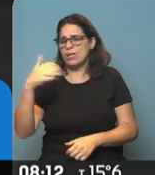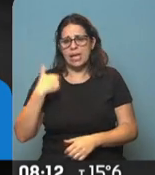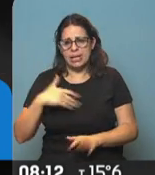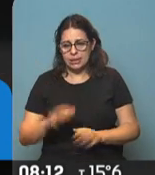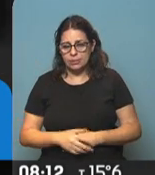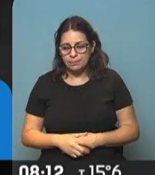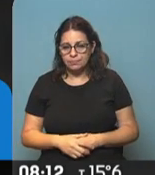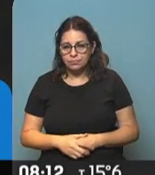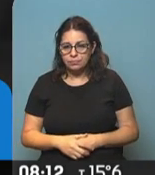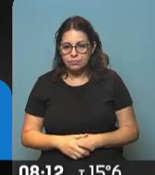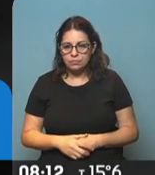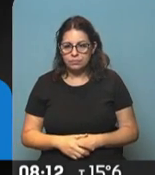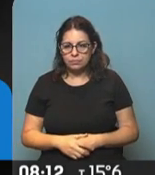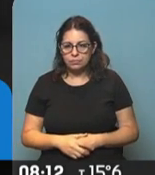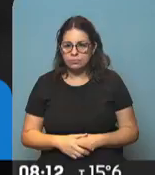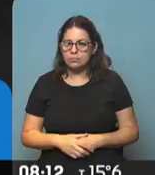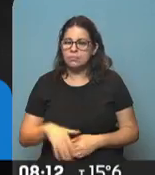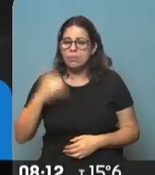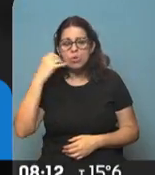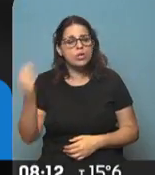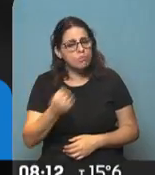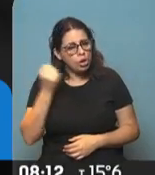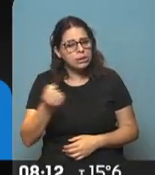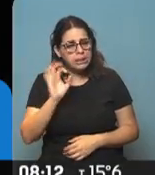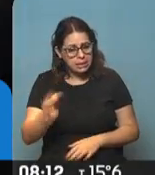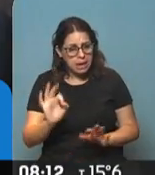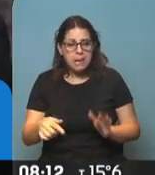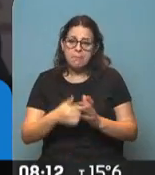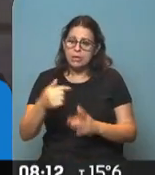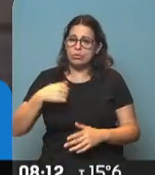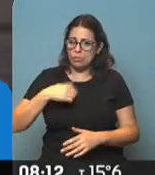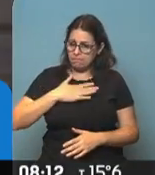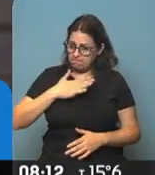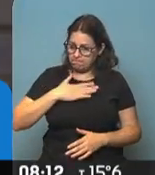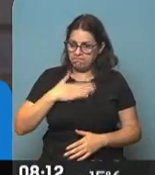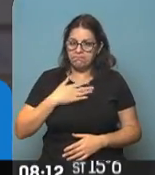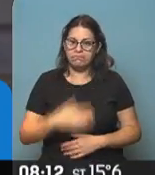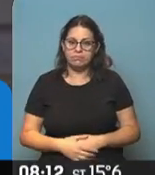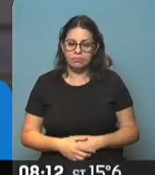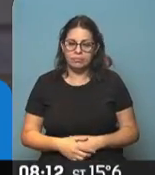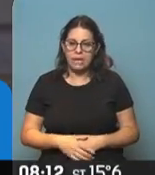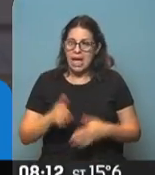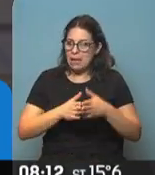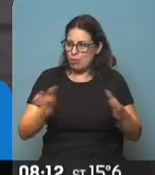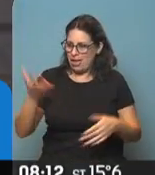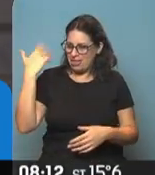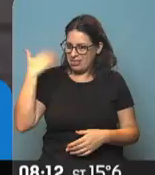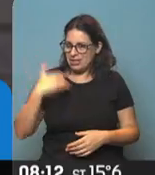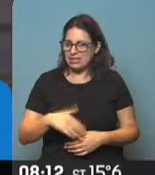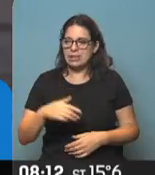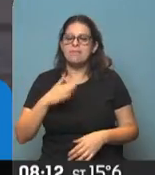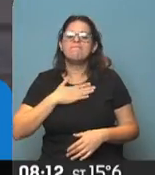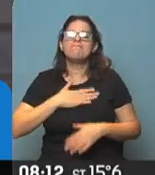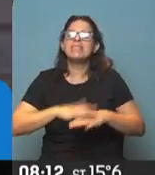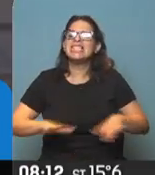argentinos. Este es muy importante saber. Pero para mí, durante esta época, eran mis